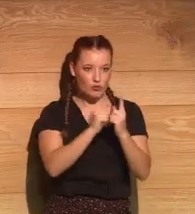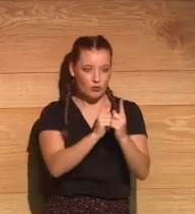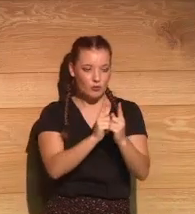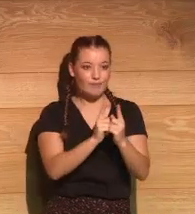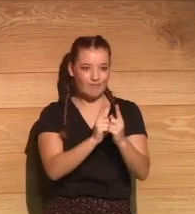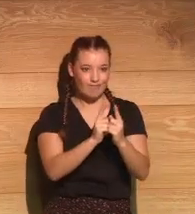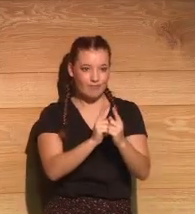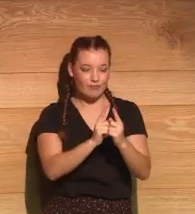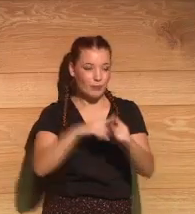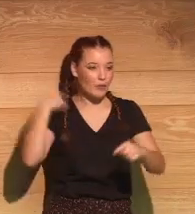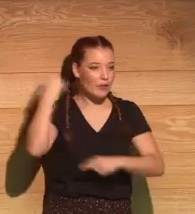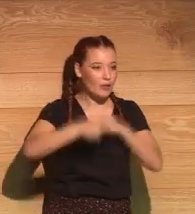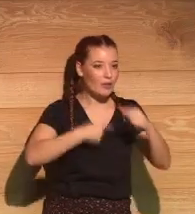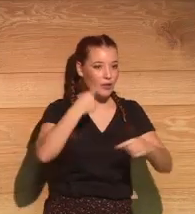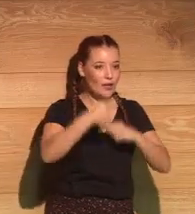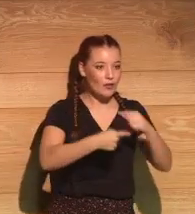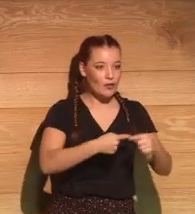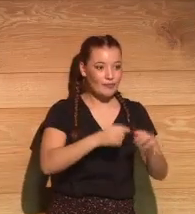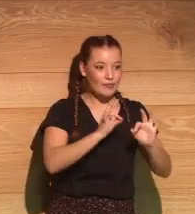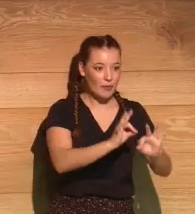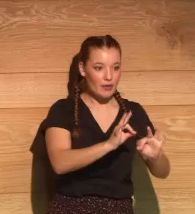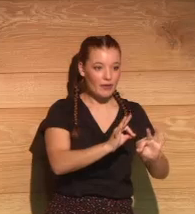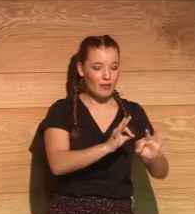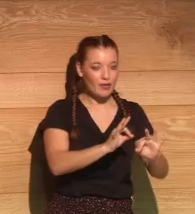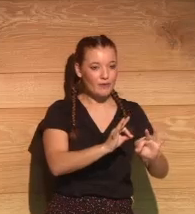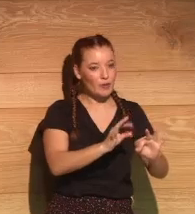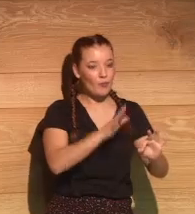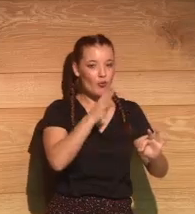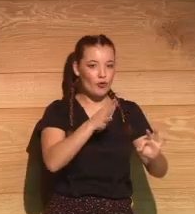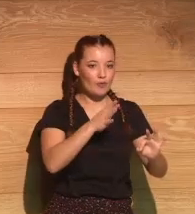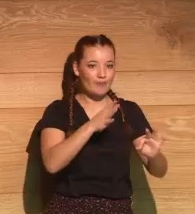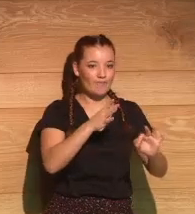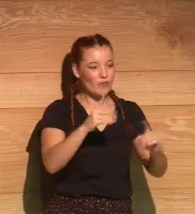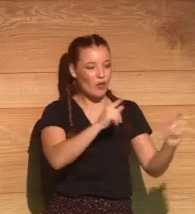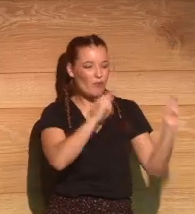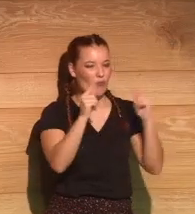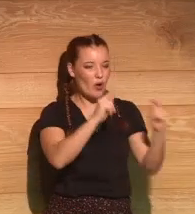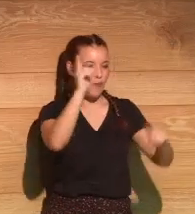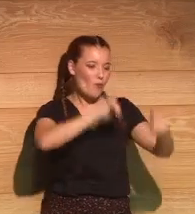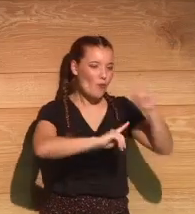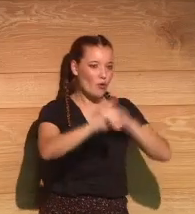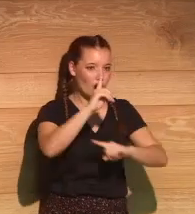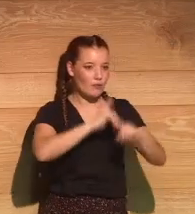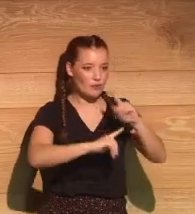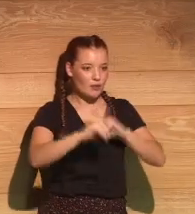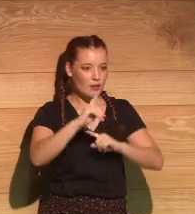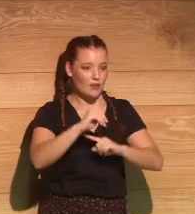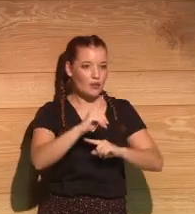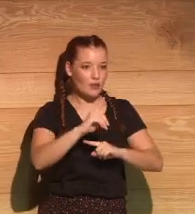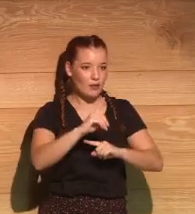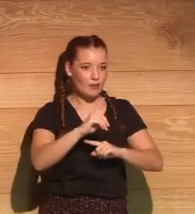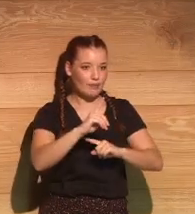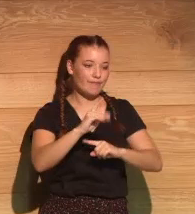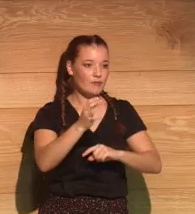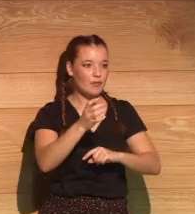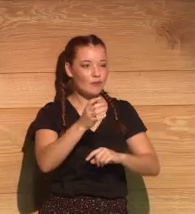generación de Sobrada, tanto más que Cristina Morales, por esa mutua polémica que pueden tener de que Juan Soto Ibars aparece caricaturizado en